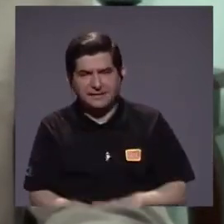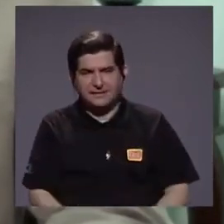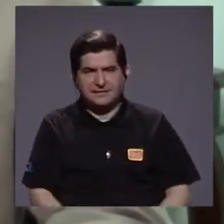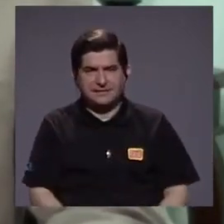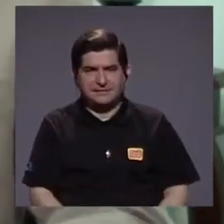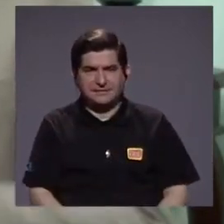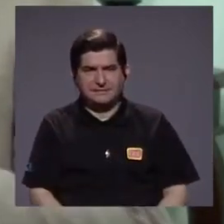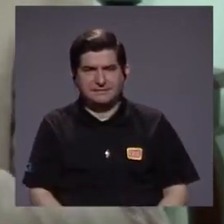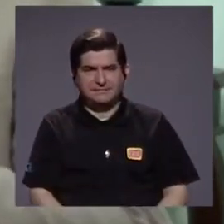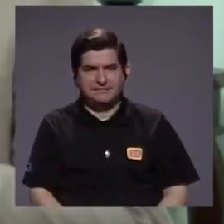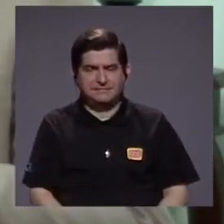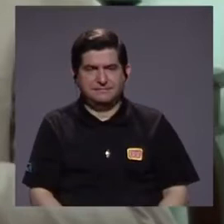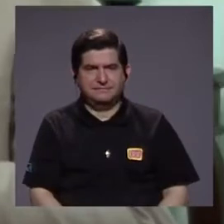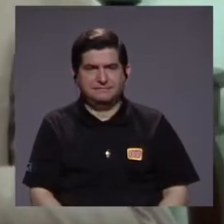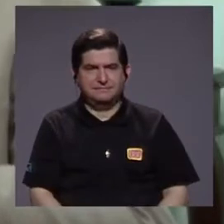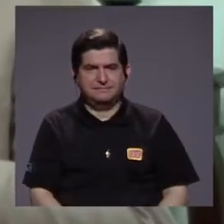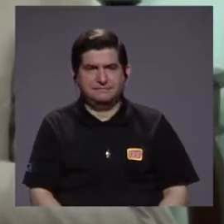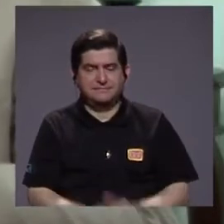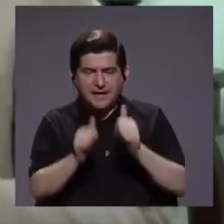aquel